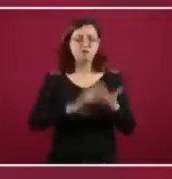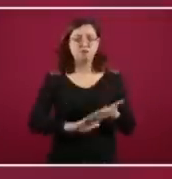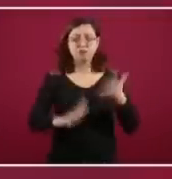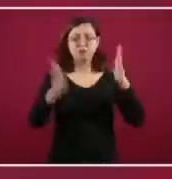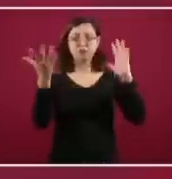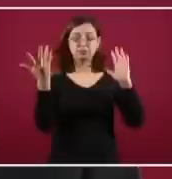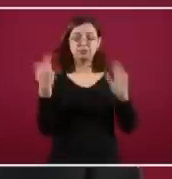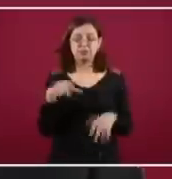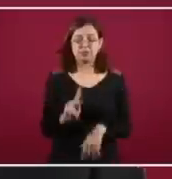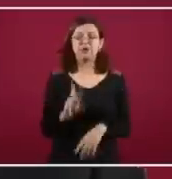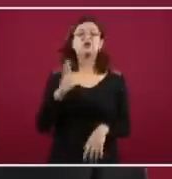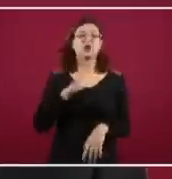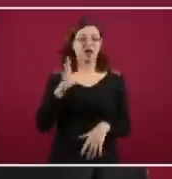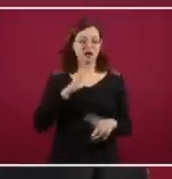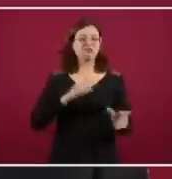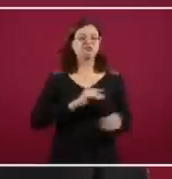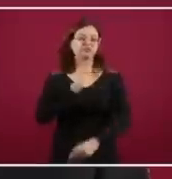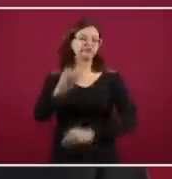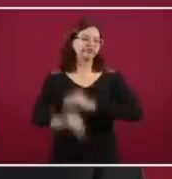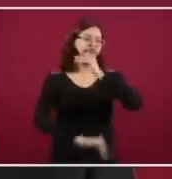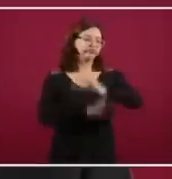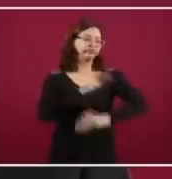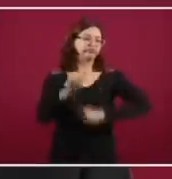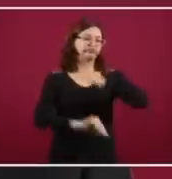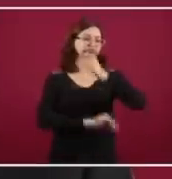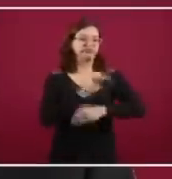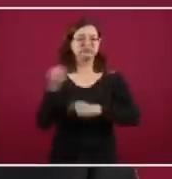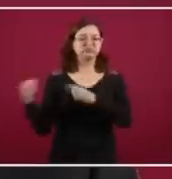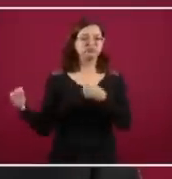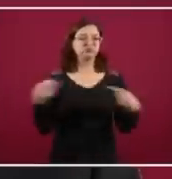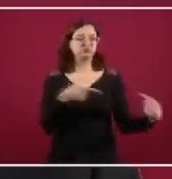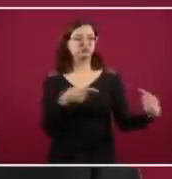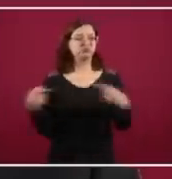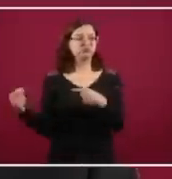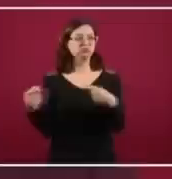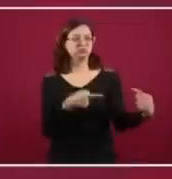hay polémica y están